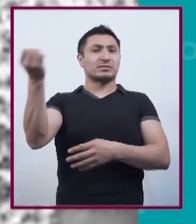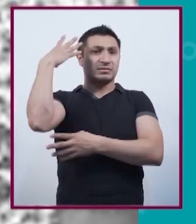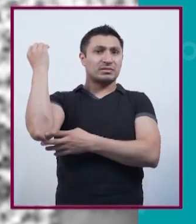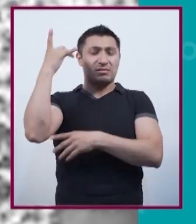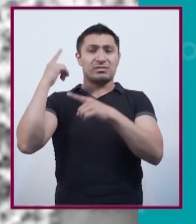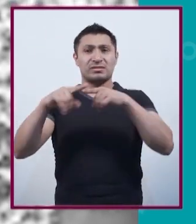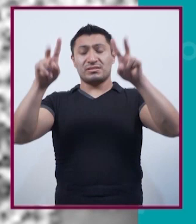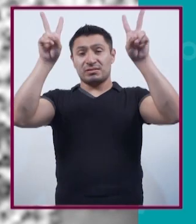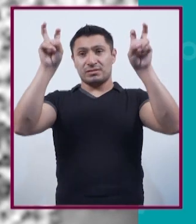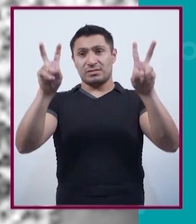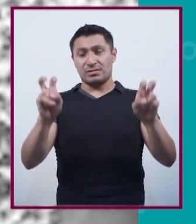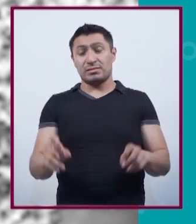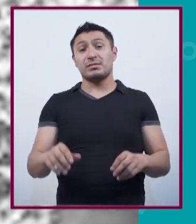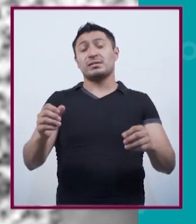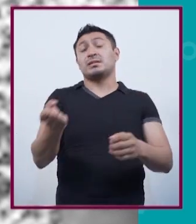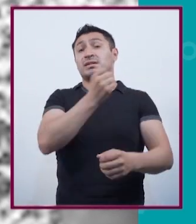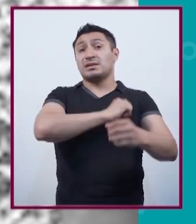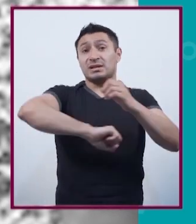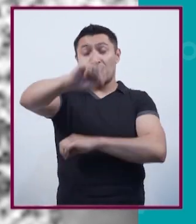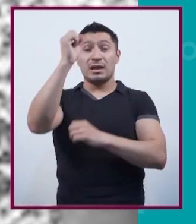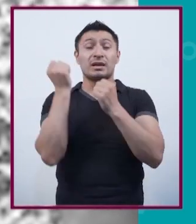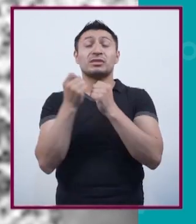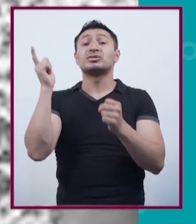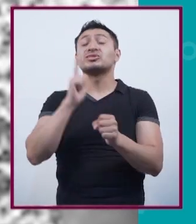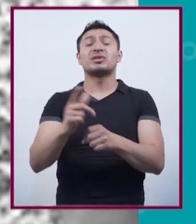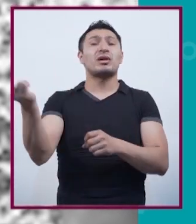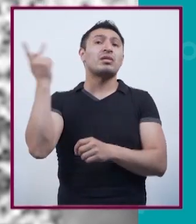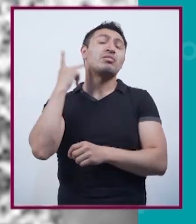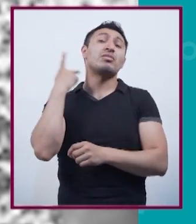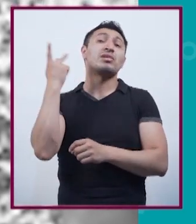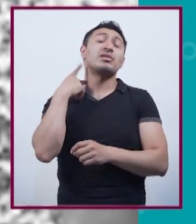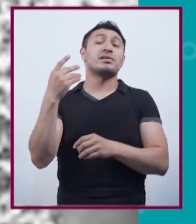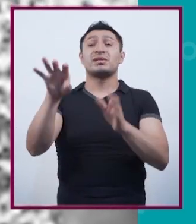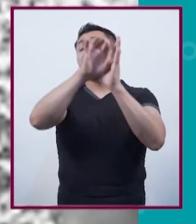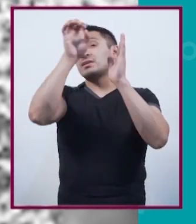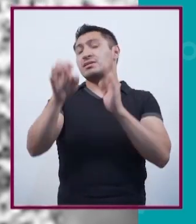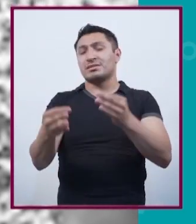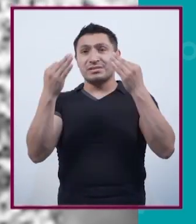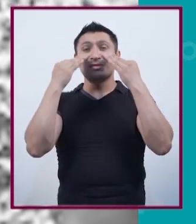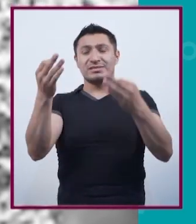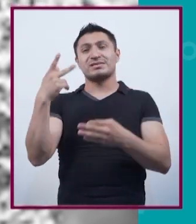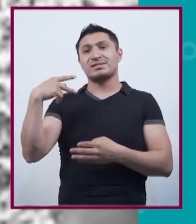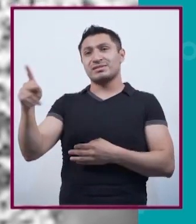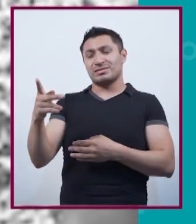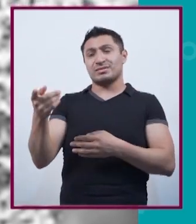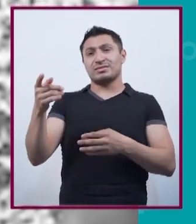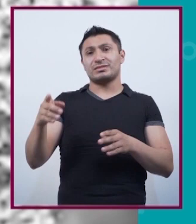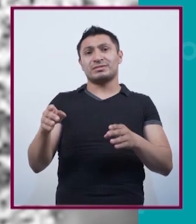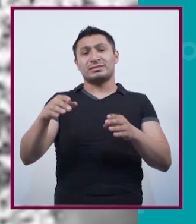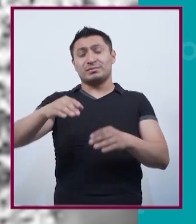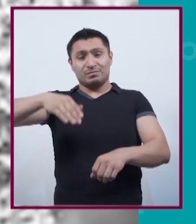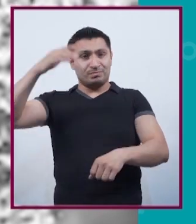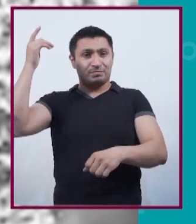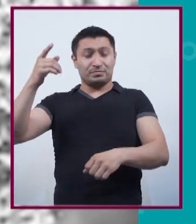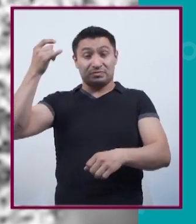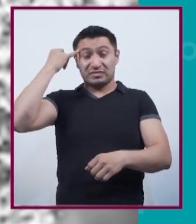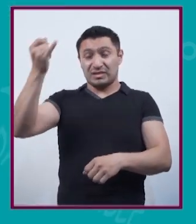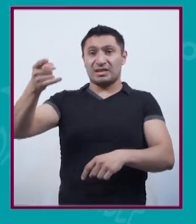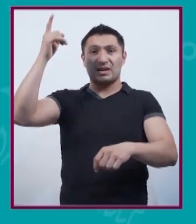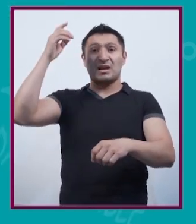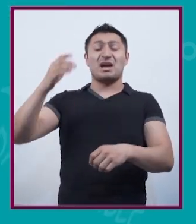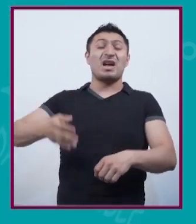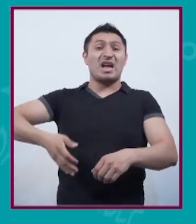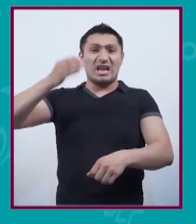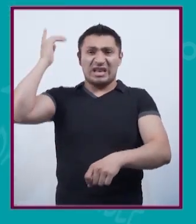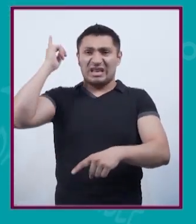diplomáticas, participó en congresos y dictó conferencias con diferentes temáticas, artísticas, sociales y políticas,